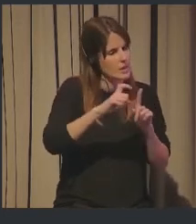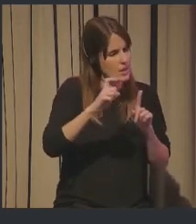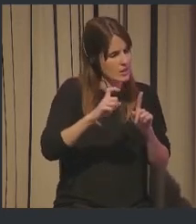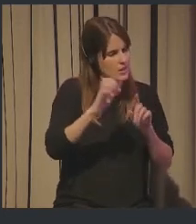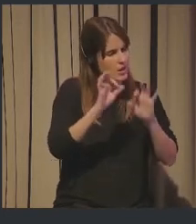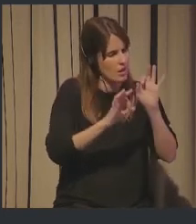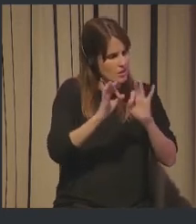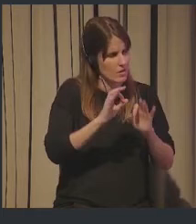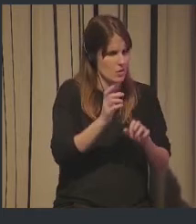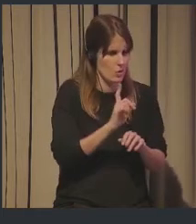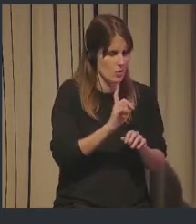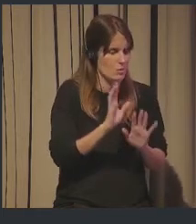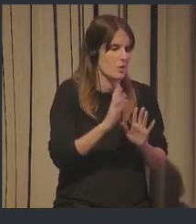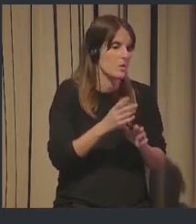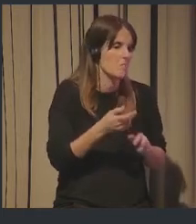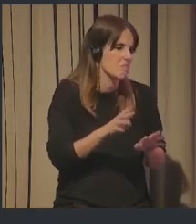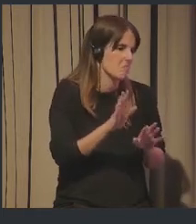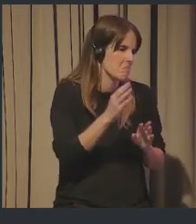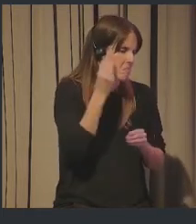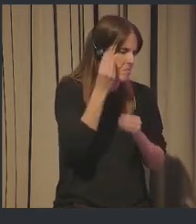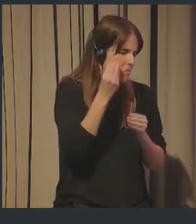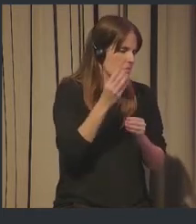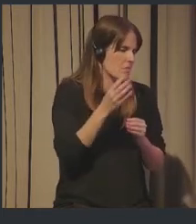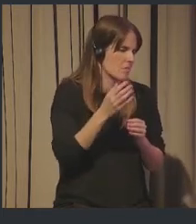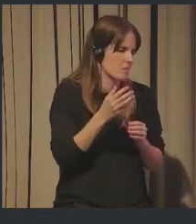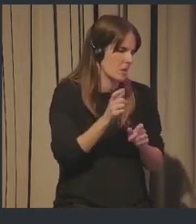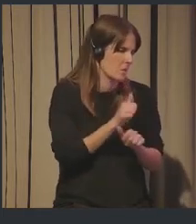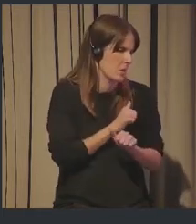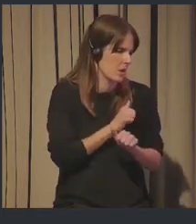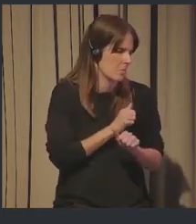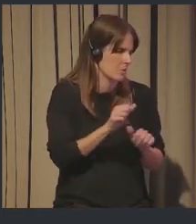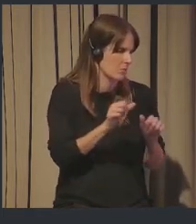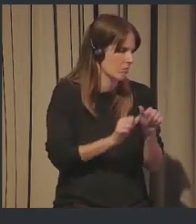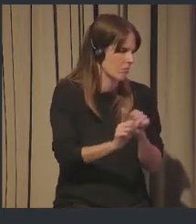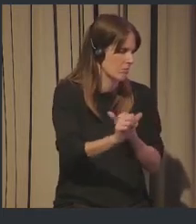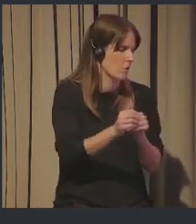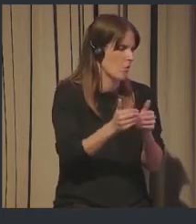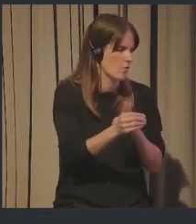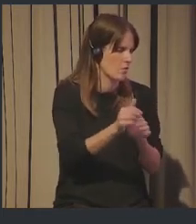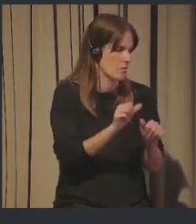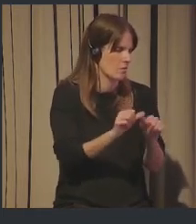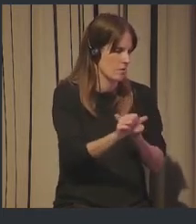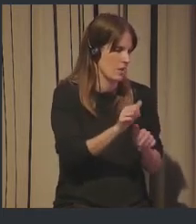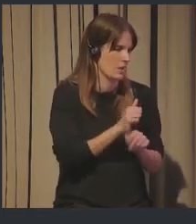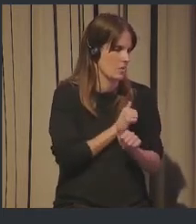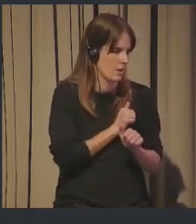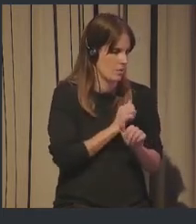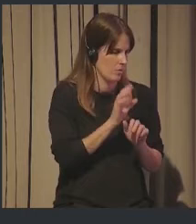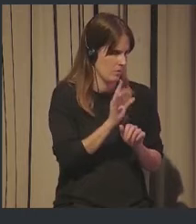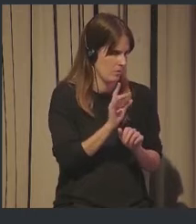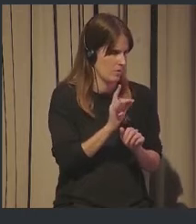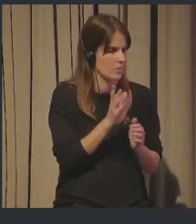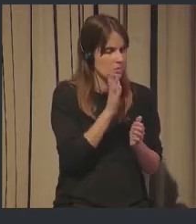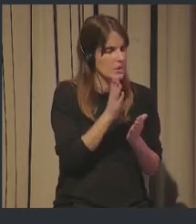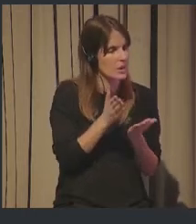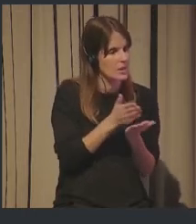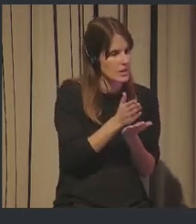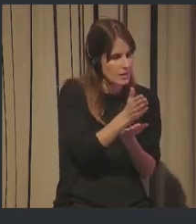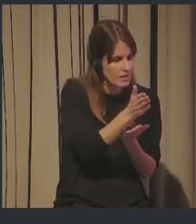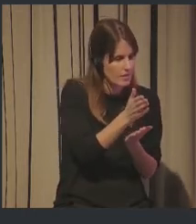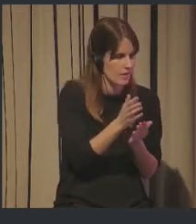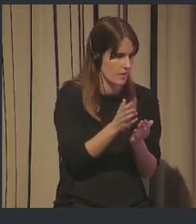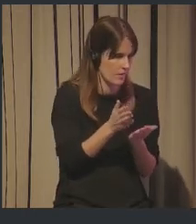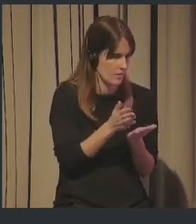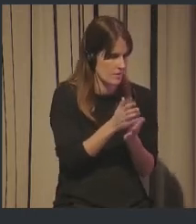es el futuro que se espera. Y posiblemente es donde acabaremos si todas las tendencias y todos los jugadores y